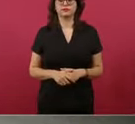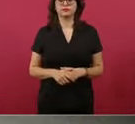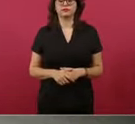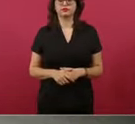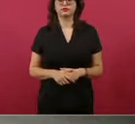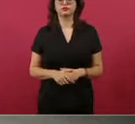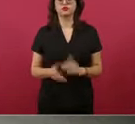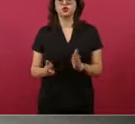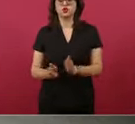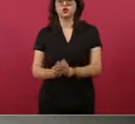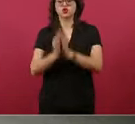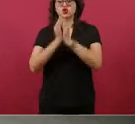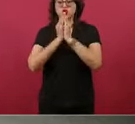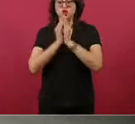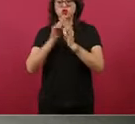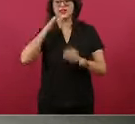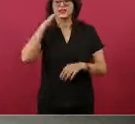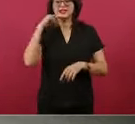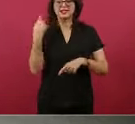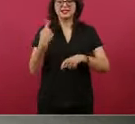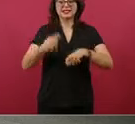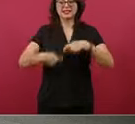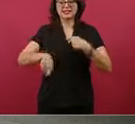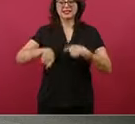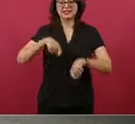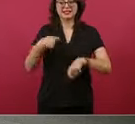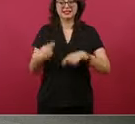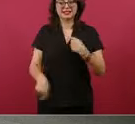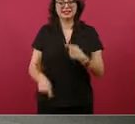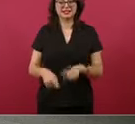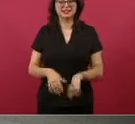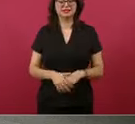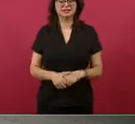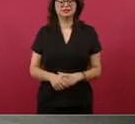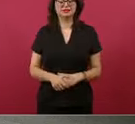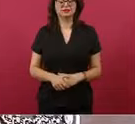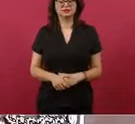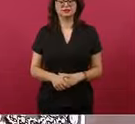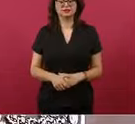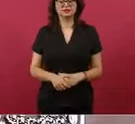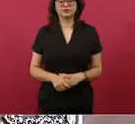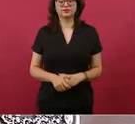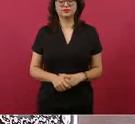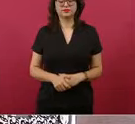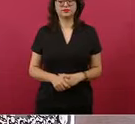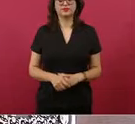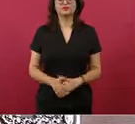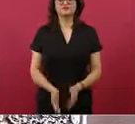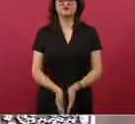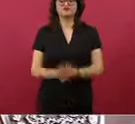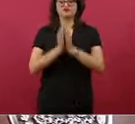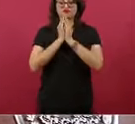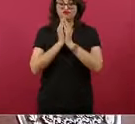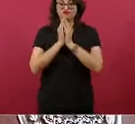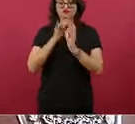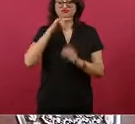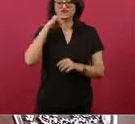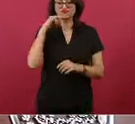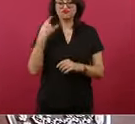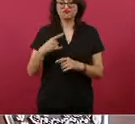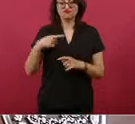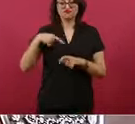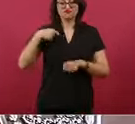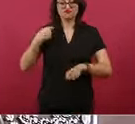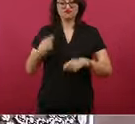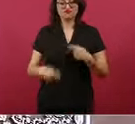Torta de chilaquil. Ya saben que la torta de chilaquil,